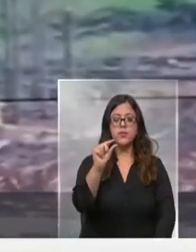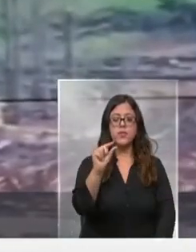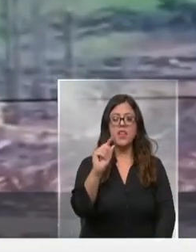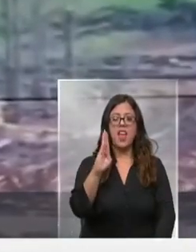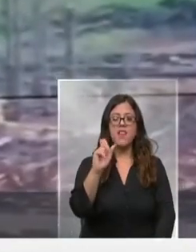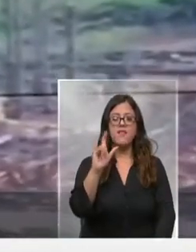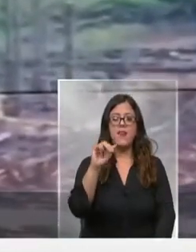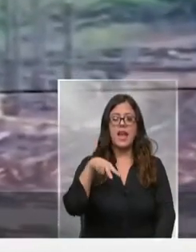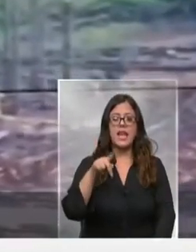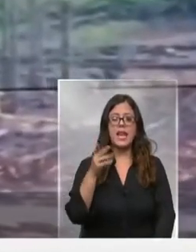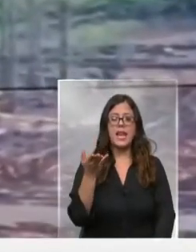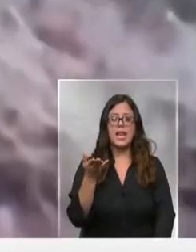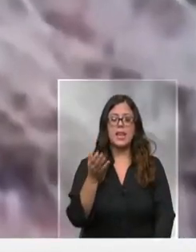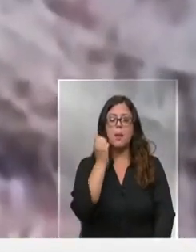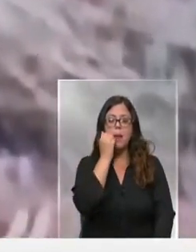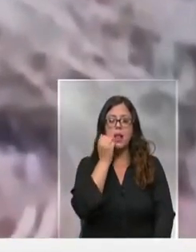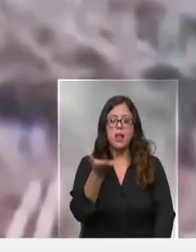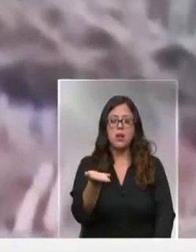está. Está bien.